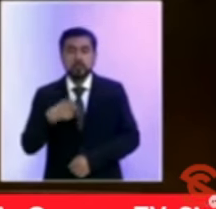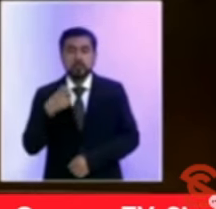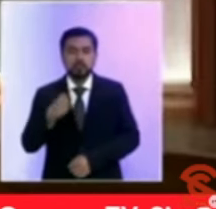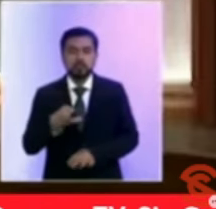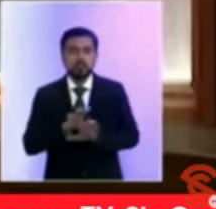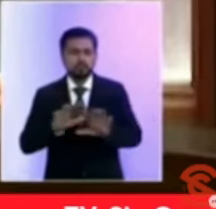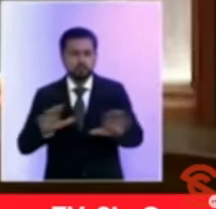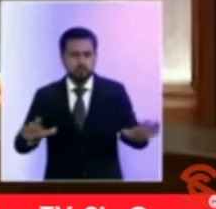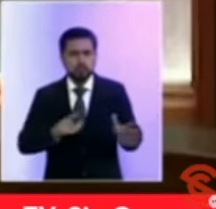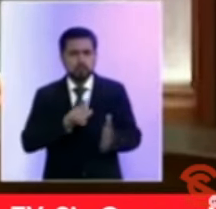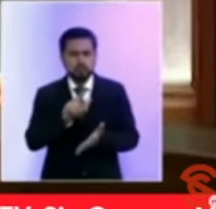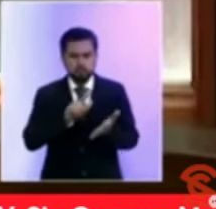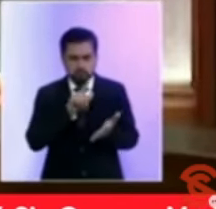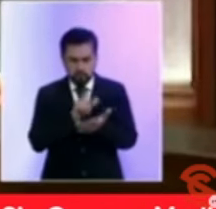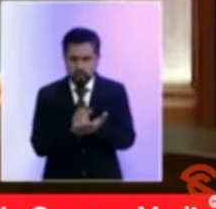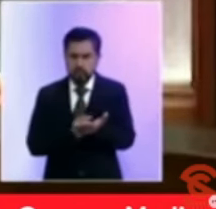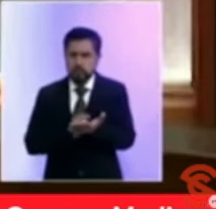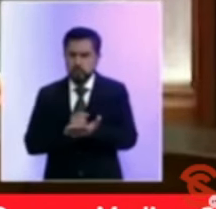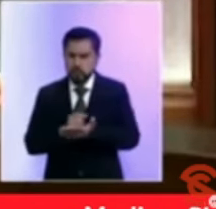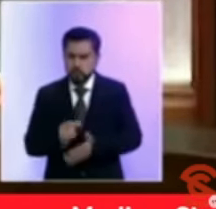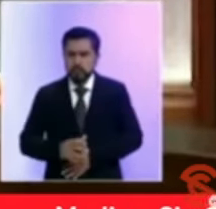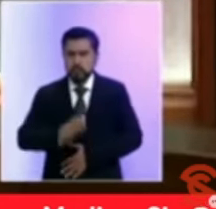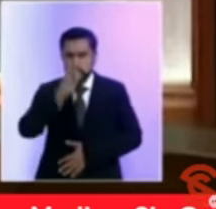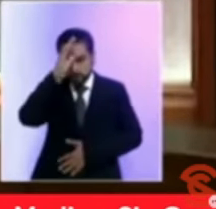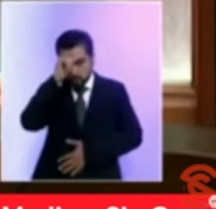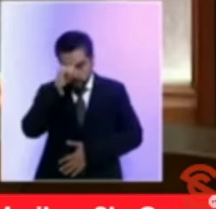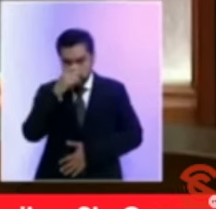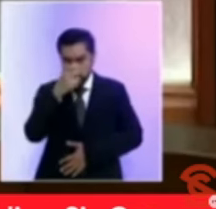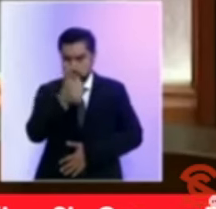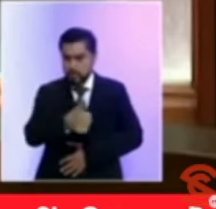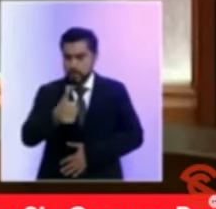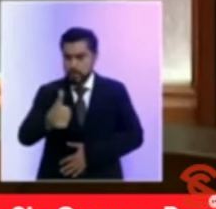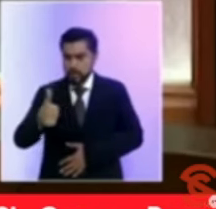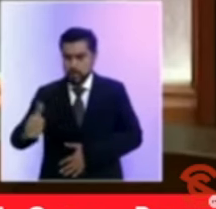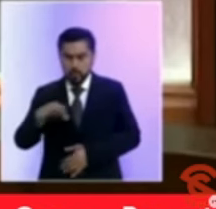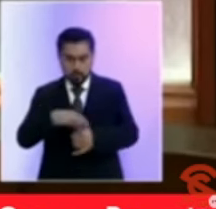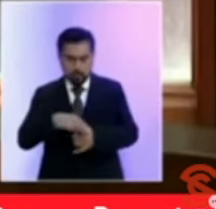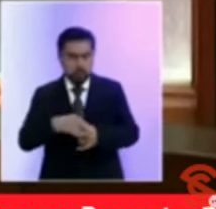esa decisión manifestada en las